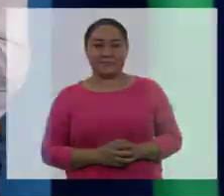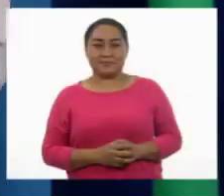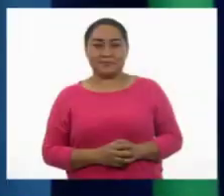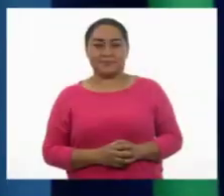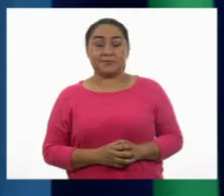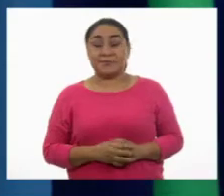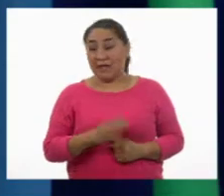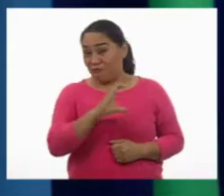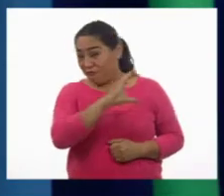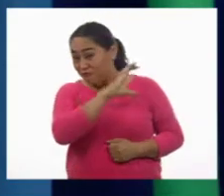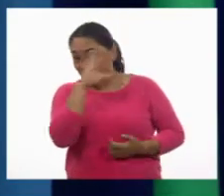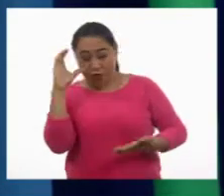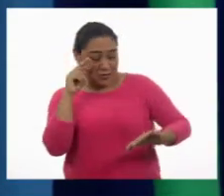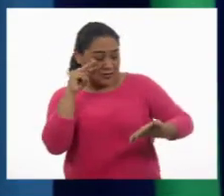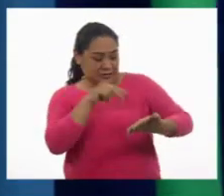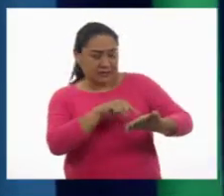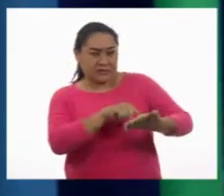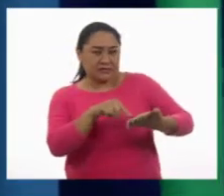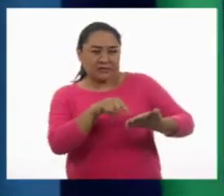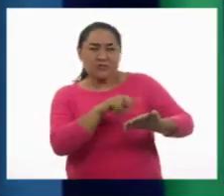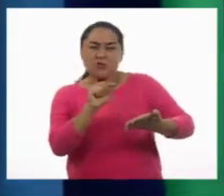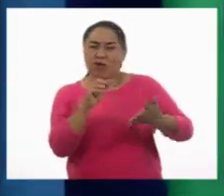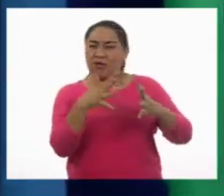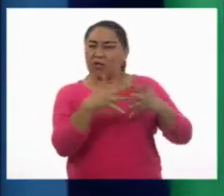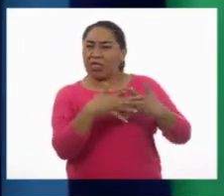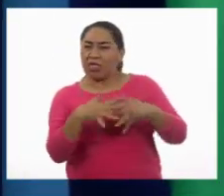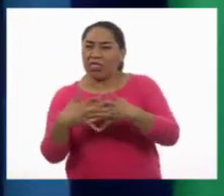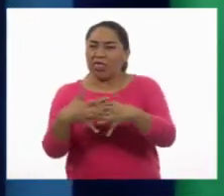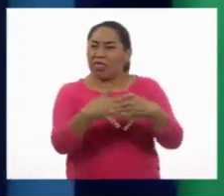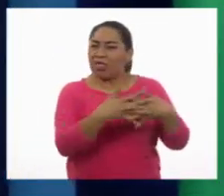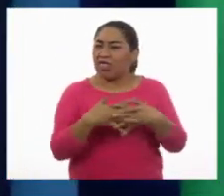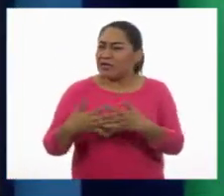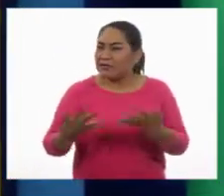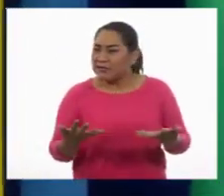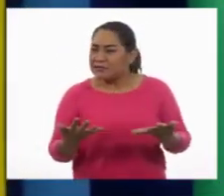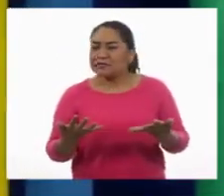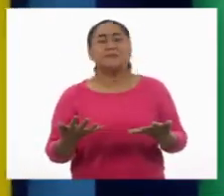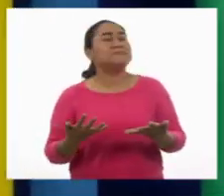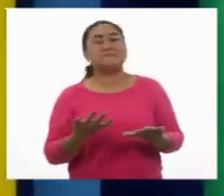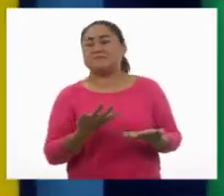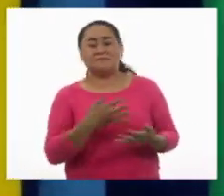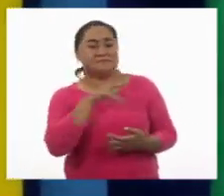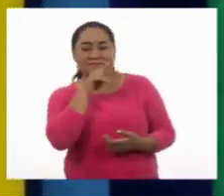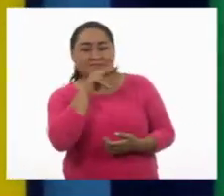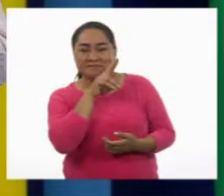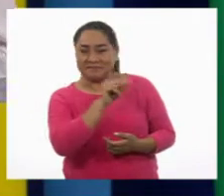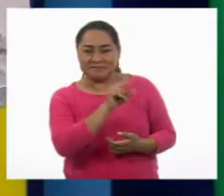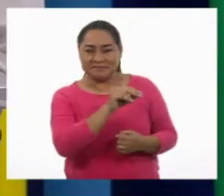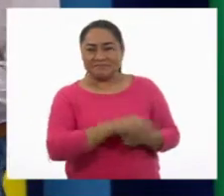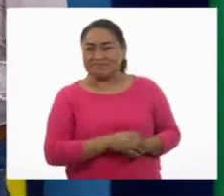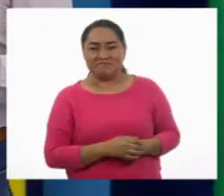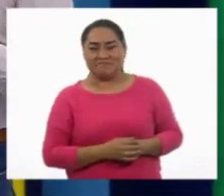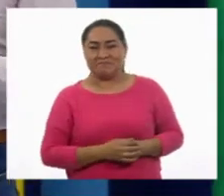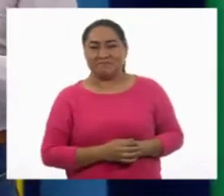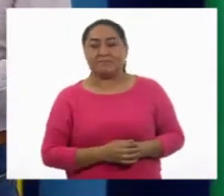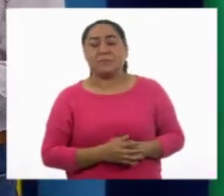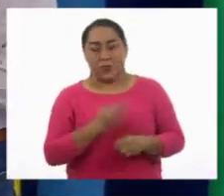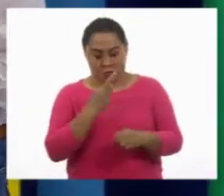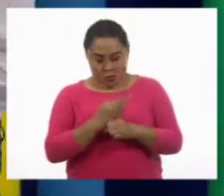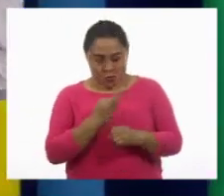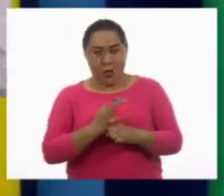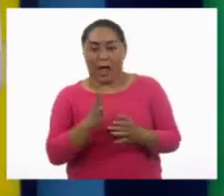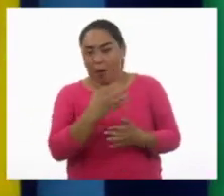Esas fotografías están un poco desordenadas. Pero no se preocupes, no te preocupes. Vamos